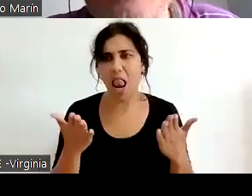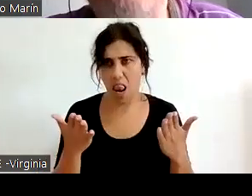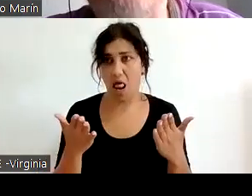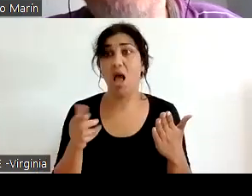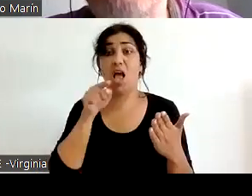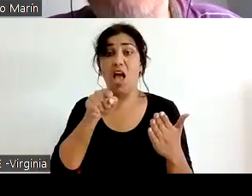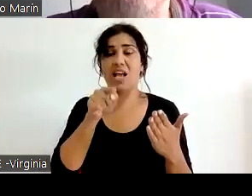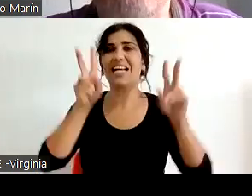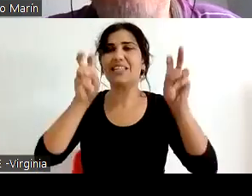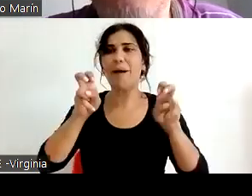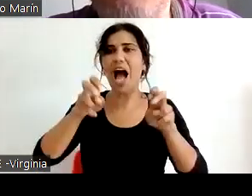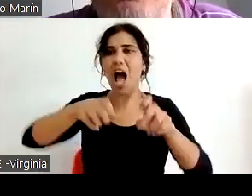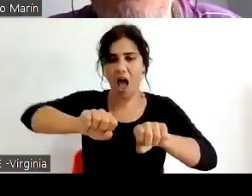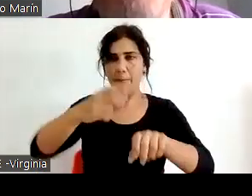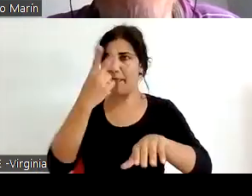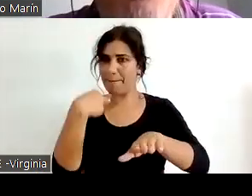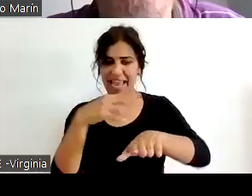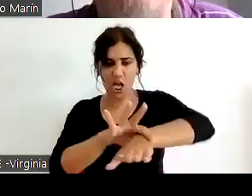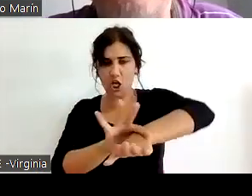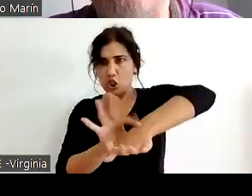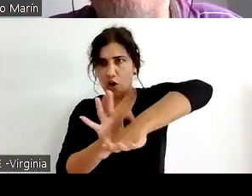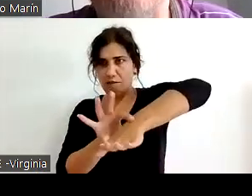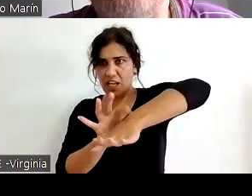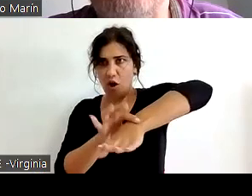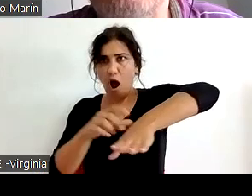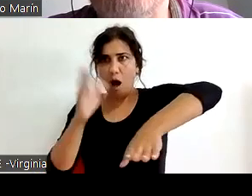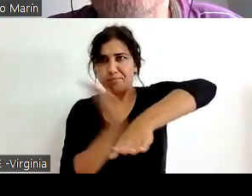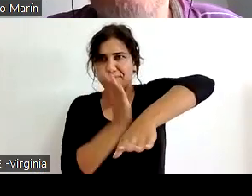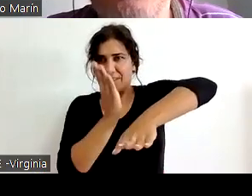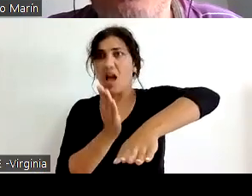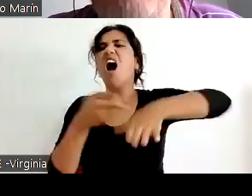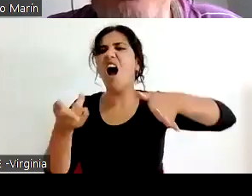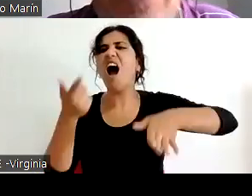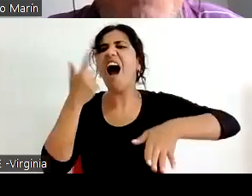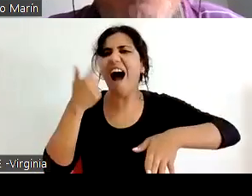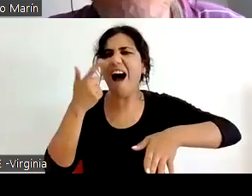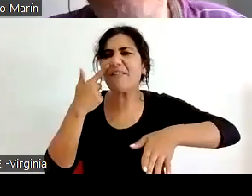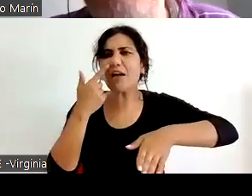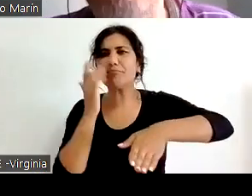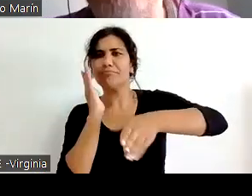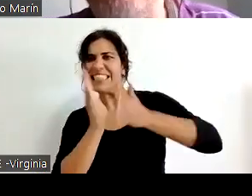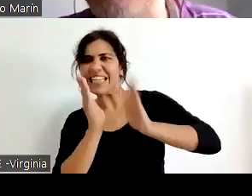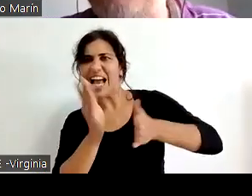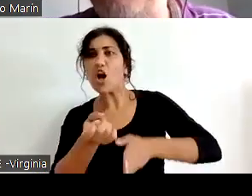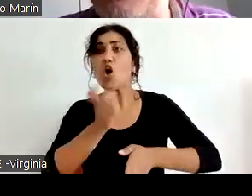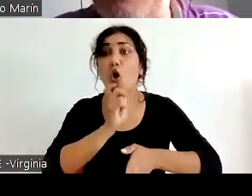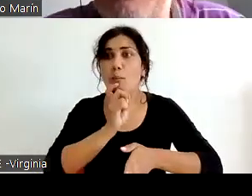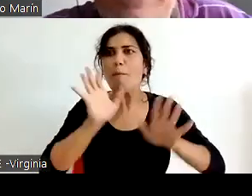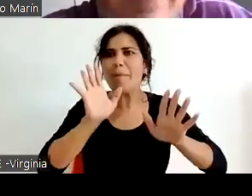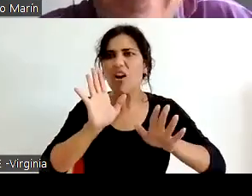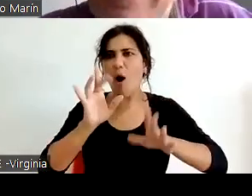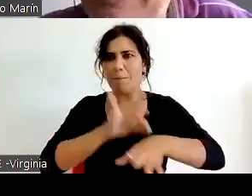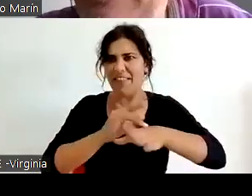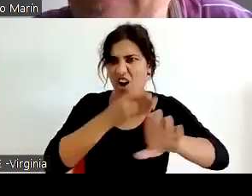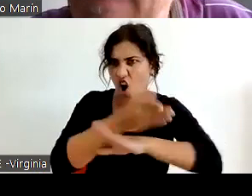el esguince de tobillo, y veremos cómo podemos tratar ese esguince de tobillo con alimentación y con productos